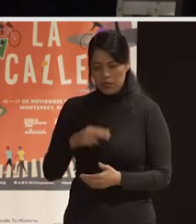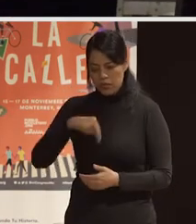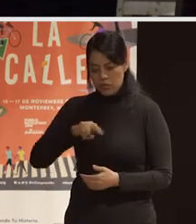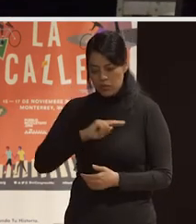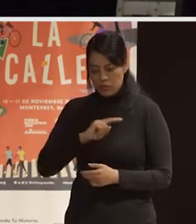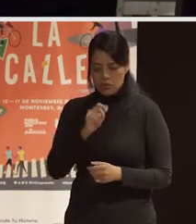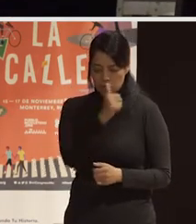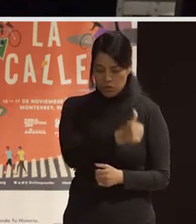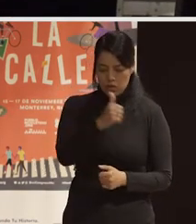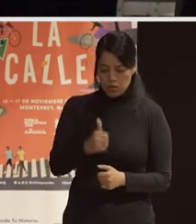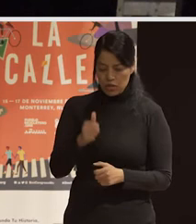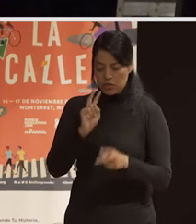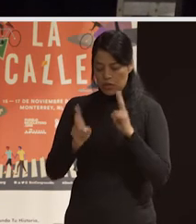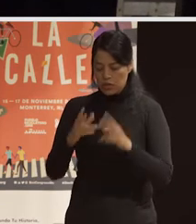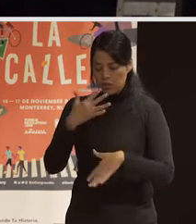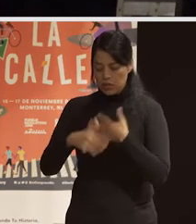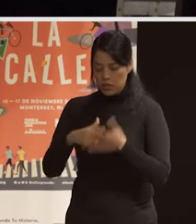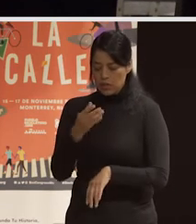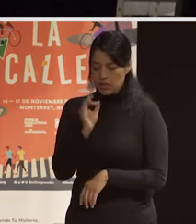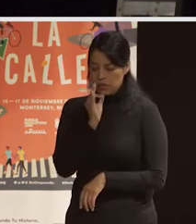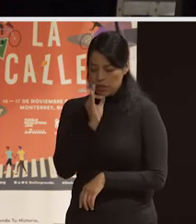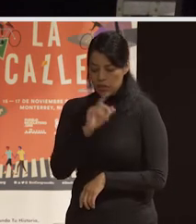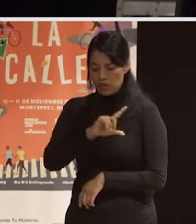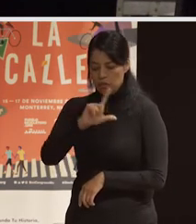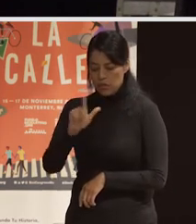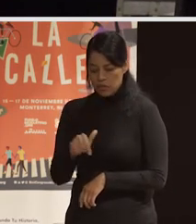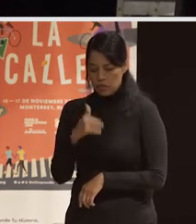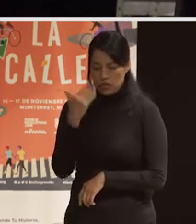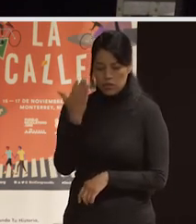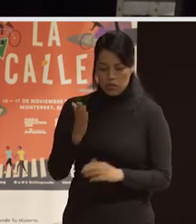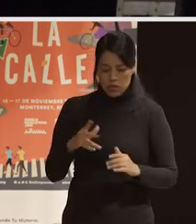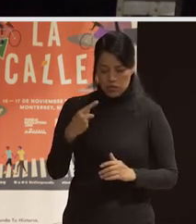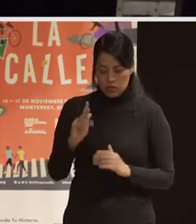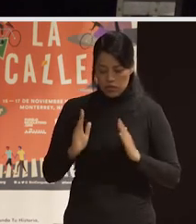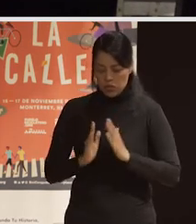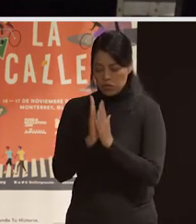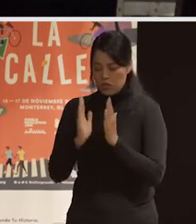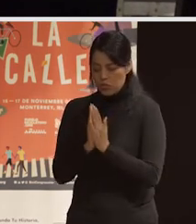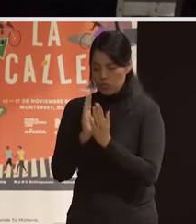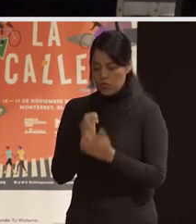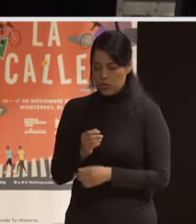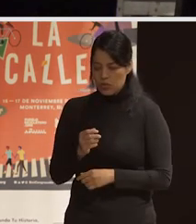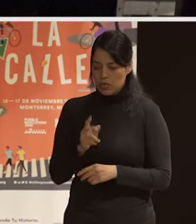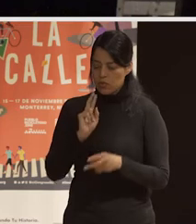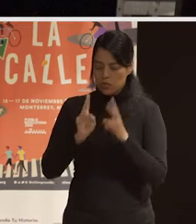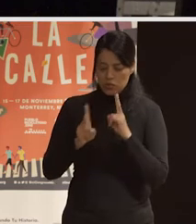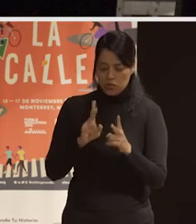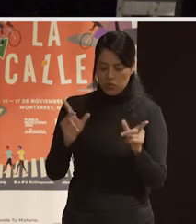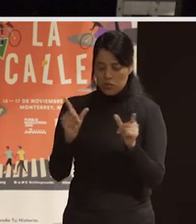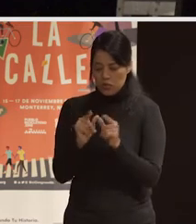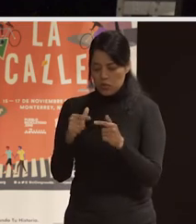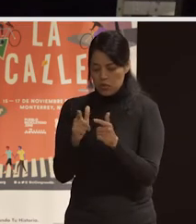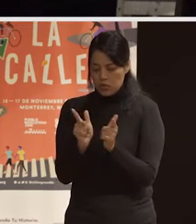cada uno hablar por 15 minutos y después vamos a pedir su participación en un pequeño diálogo en